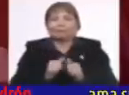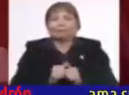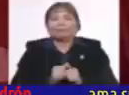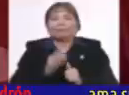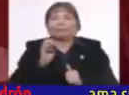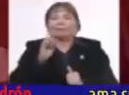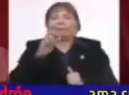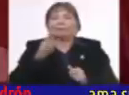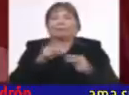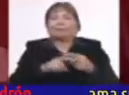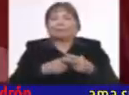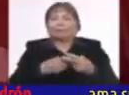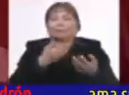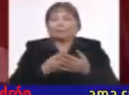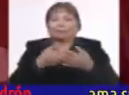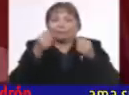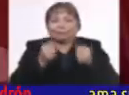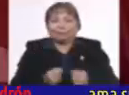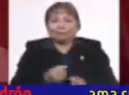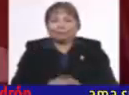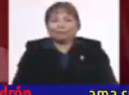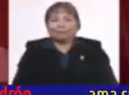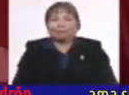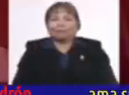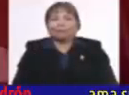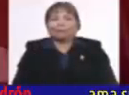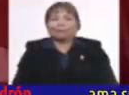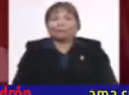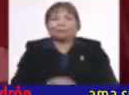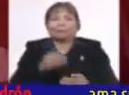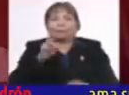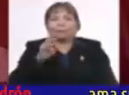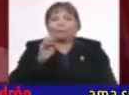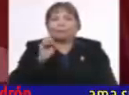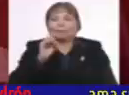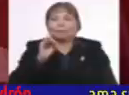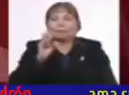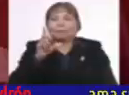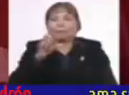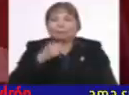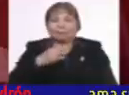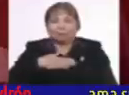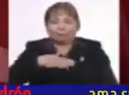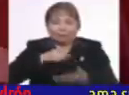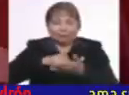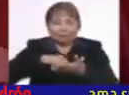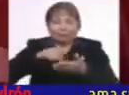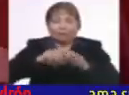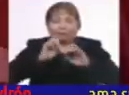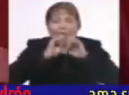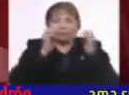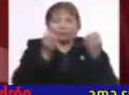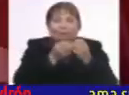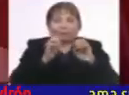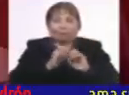a raíz de la designación vía resolución ministerial firmada por mí de la conformación del equipo